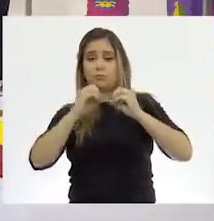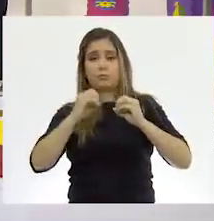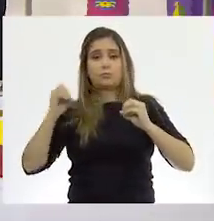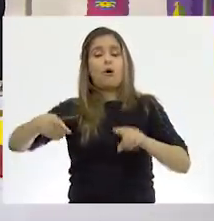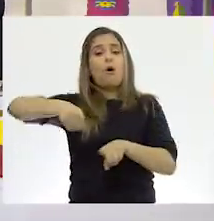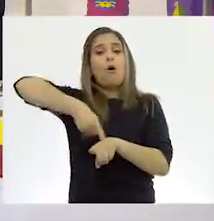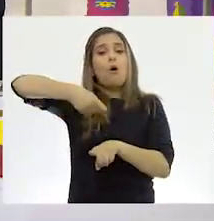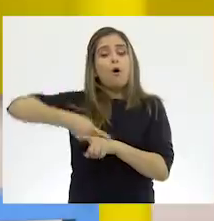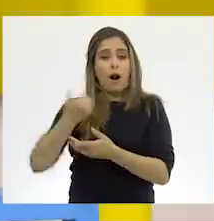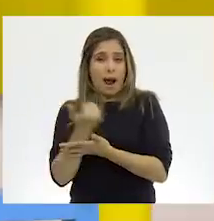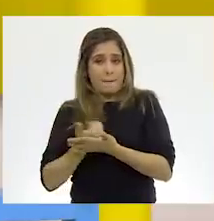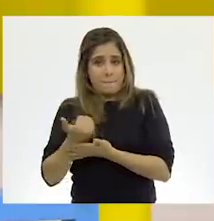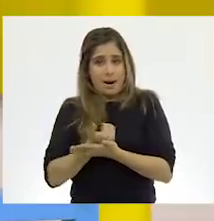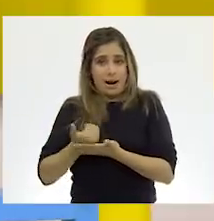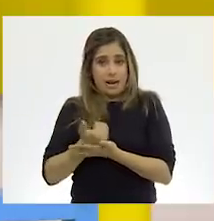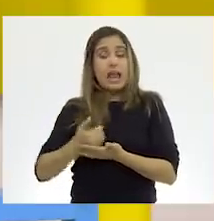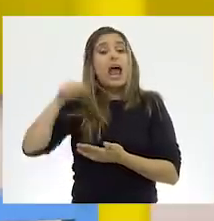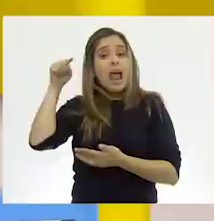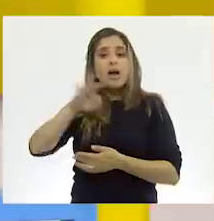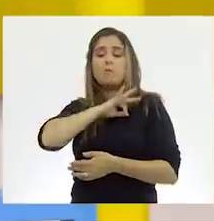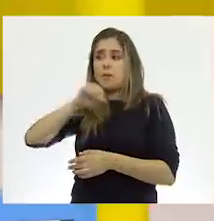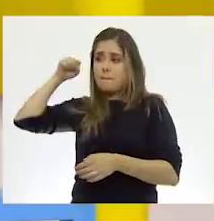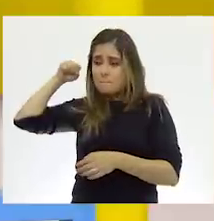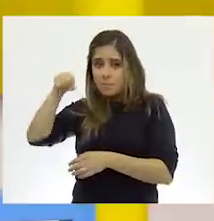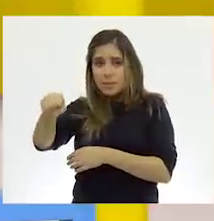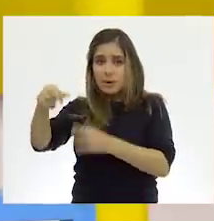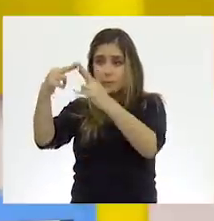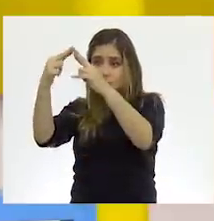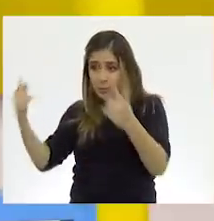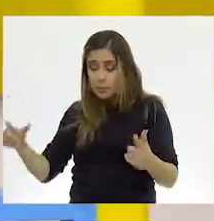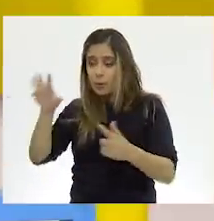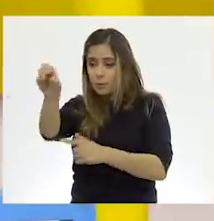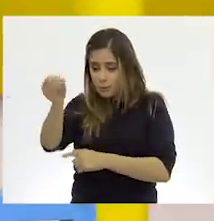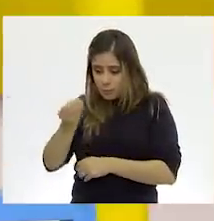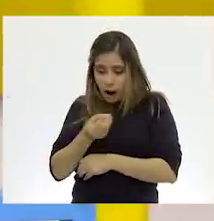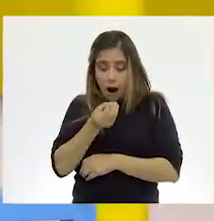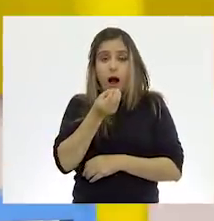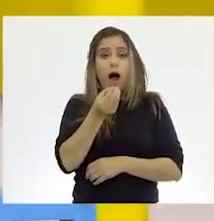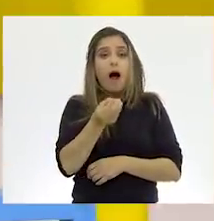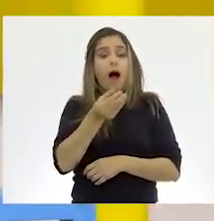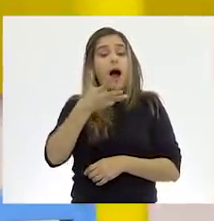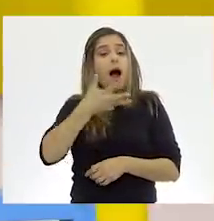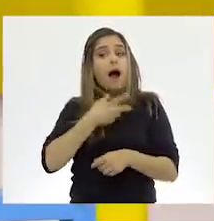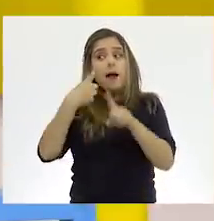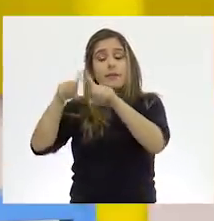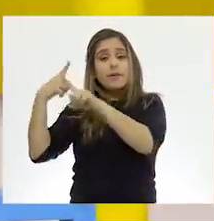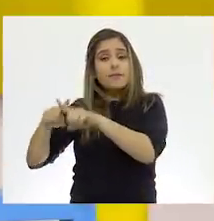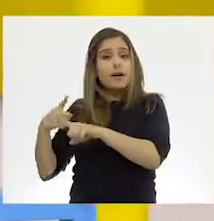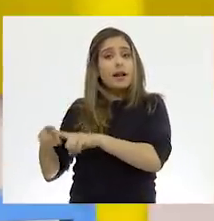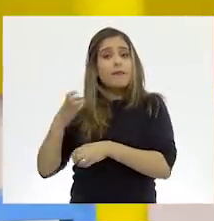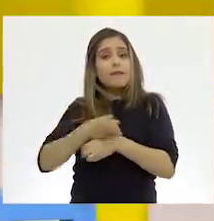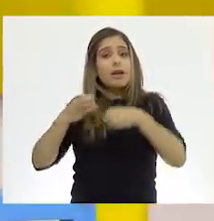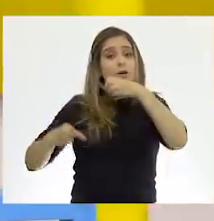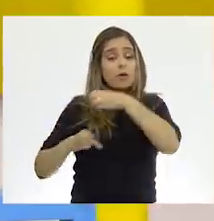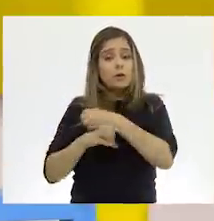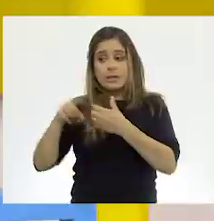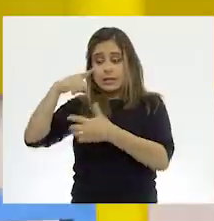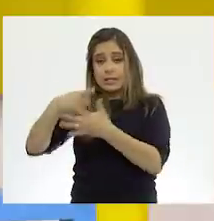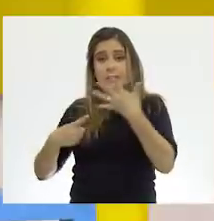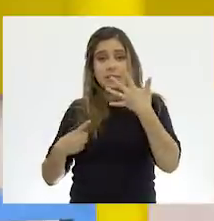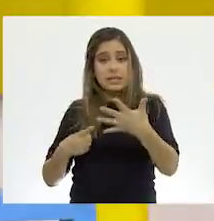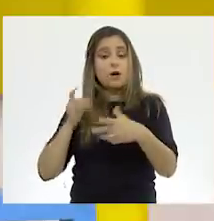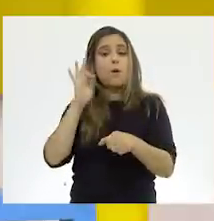para descubrir algo adentro. Uh-huh. En estos 14 círculos vas a poder encontrar 5 beneficios